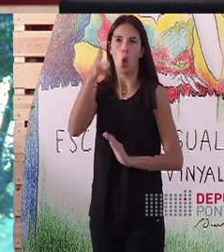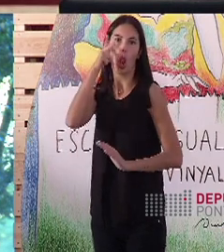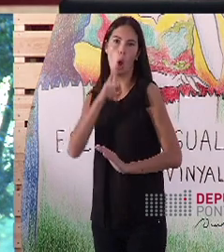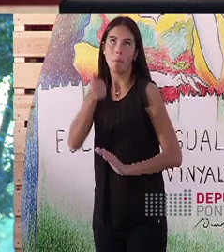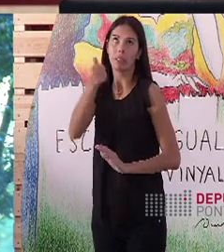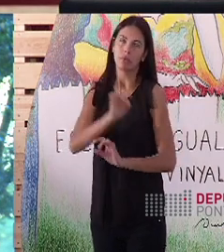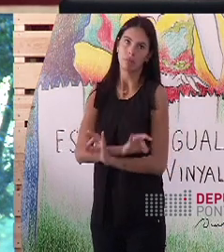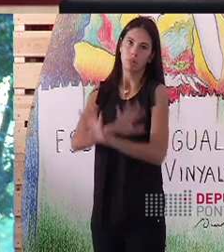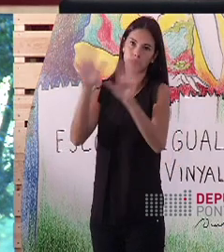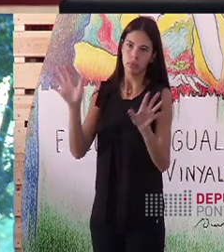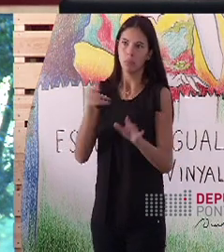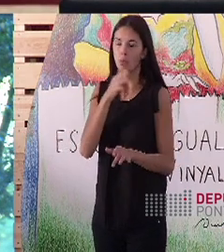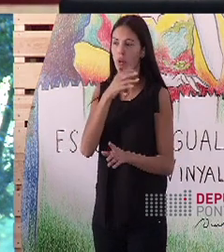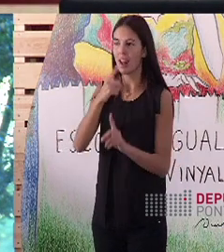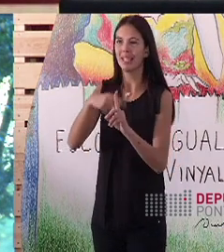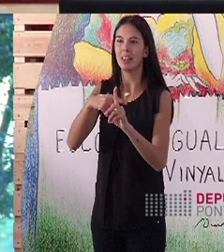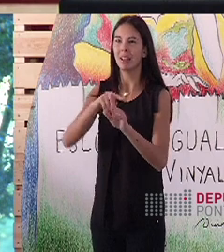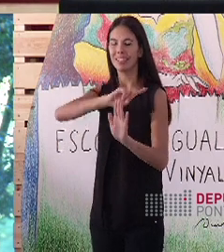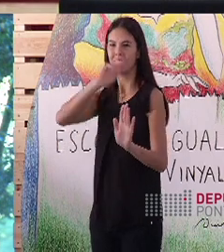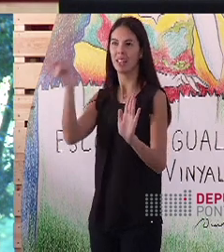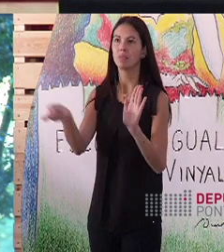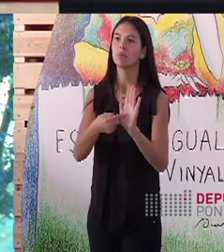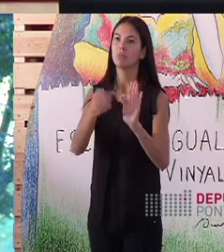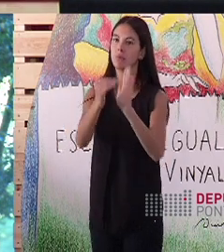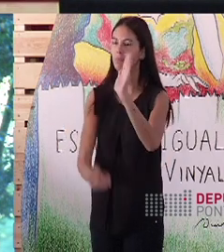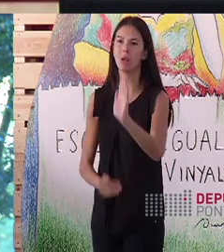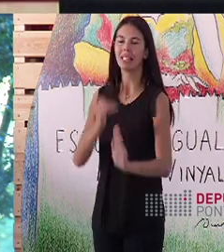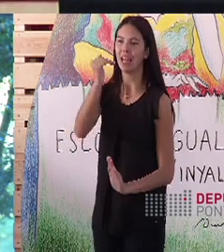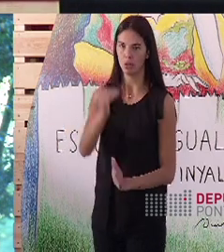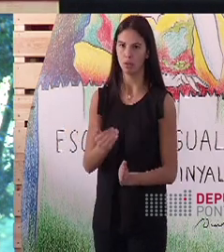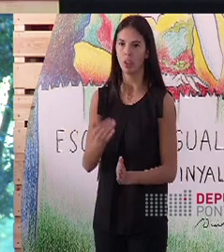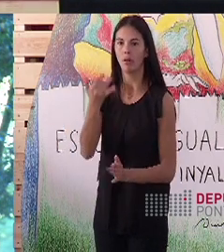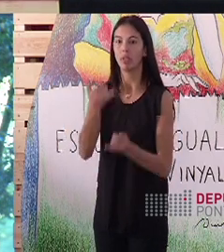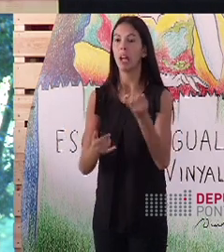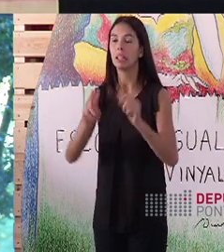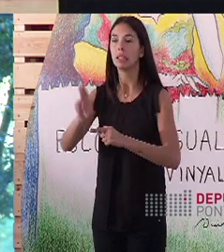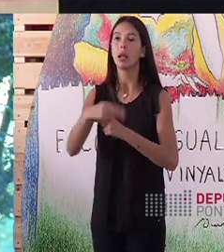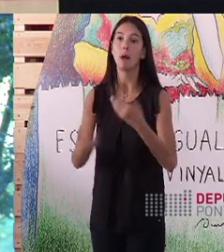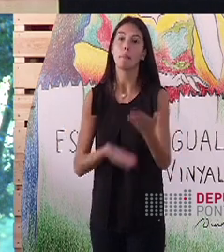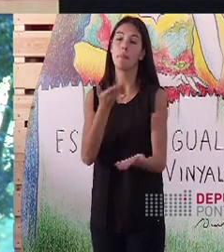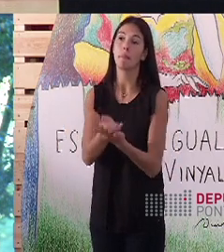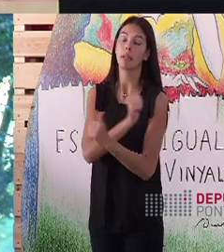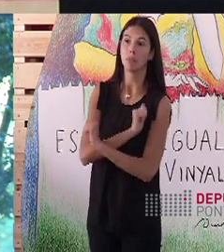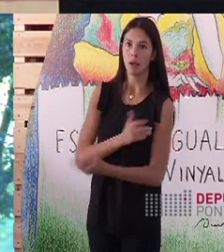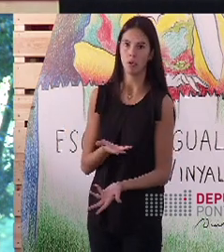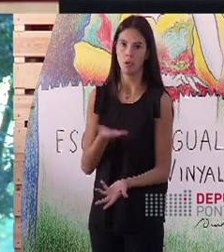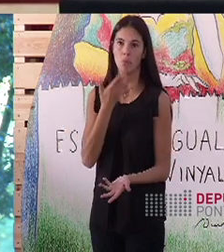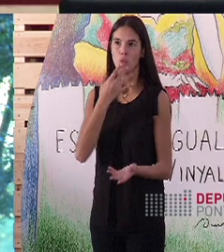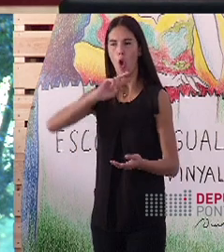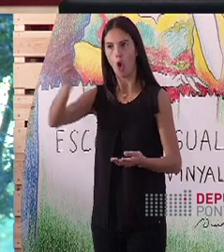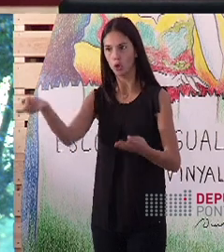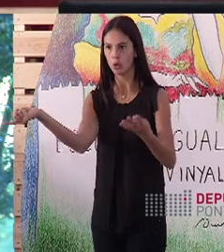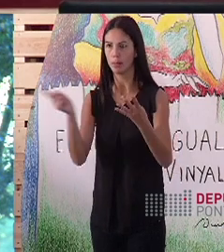más civilizado, y porque los niveles de legalidad son muchísimo más altos, pues lo que se les pide es esto. Otro actor económico,